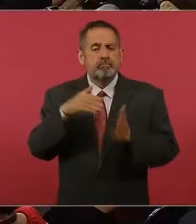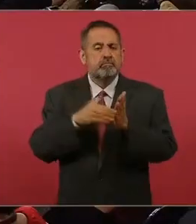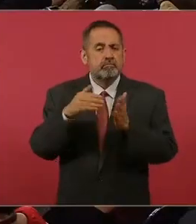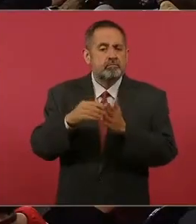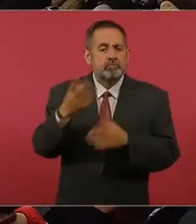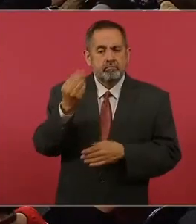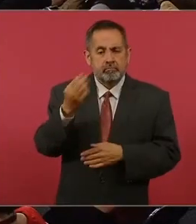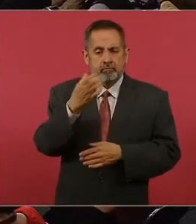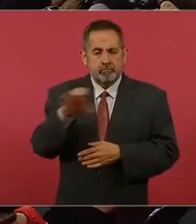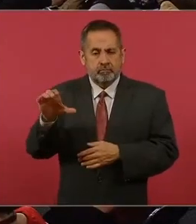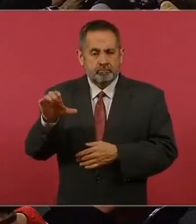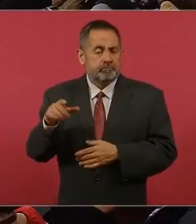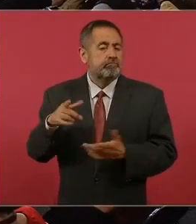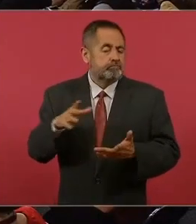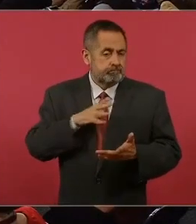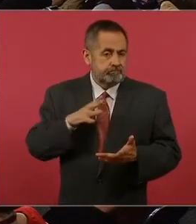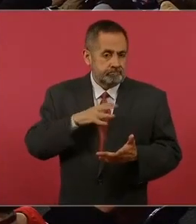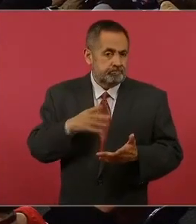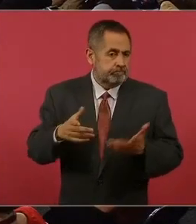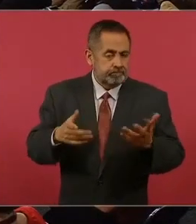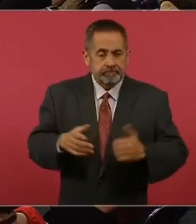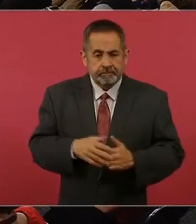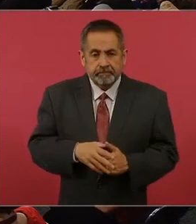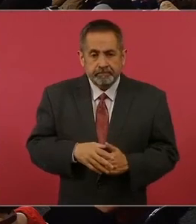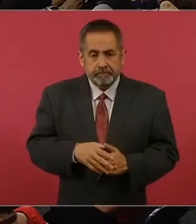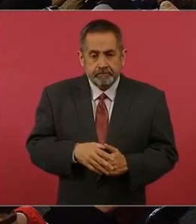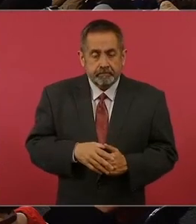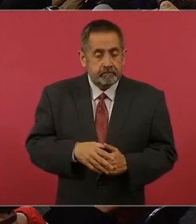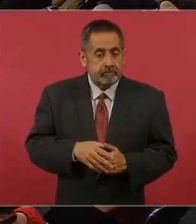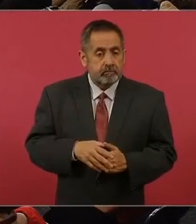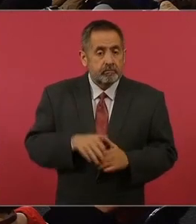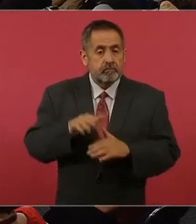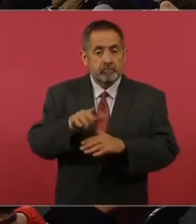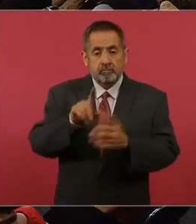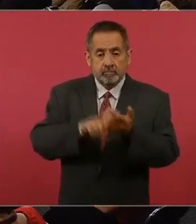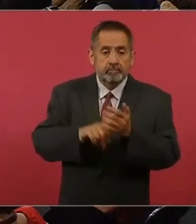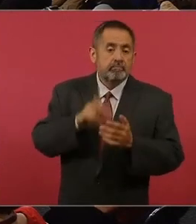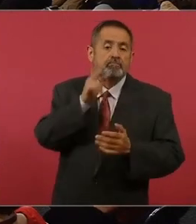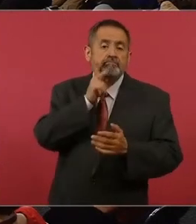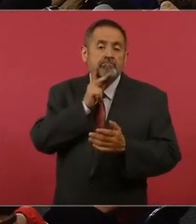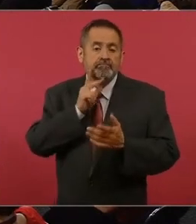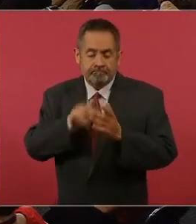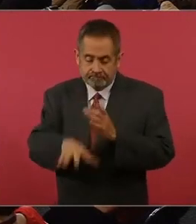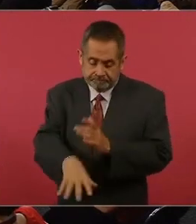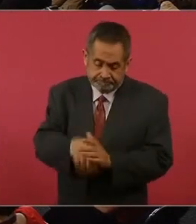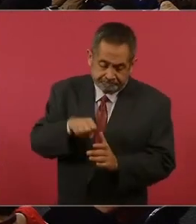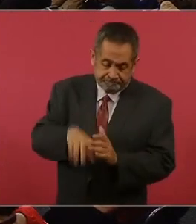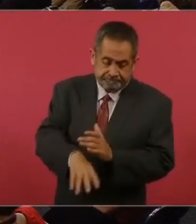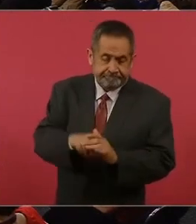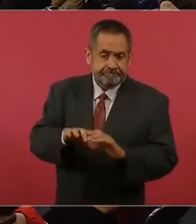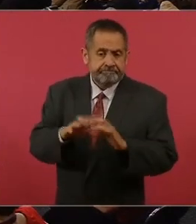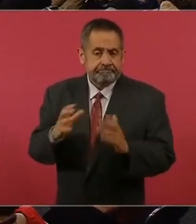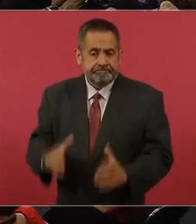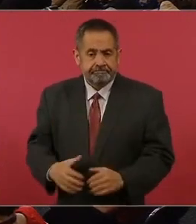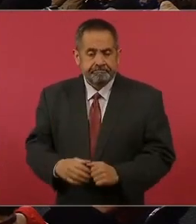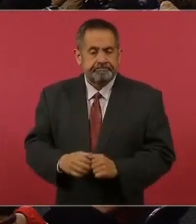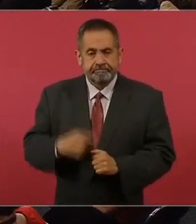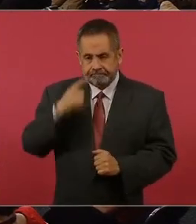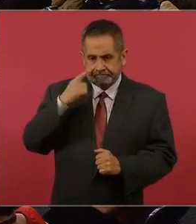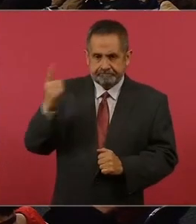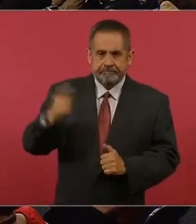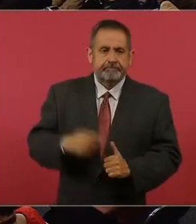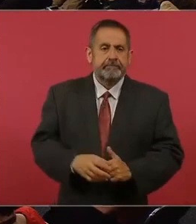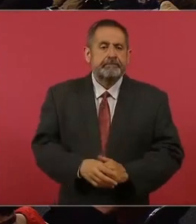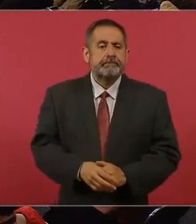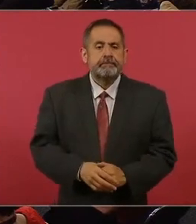1.900.000 en cuanto a extracción de crudo. Adelante.